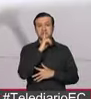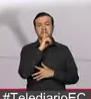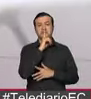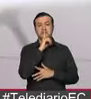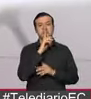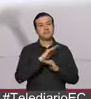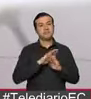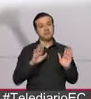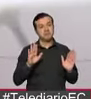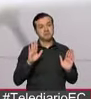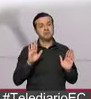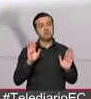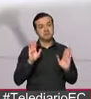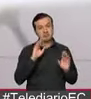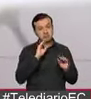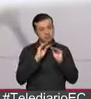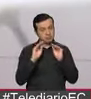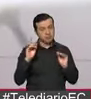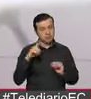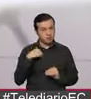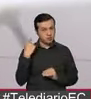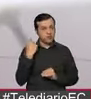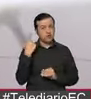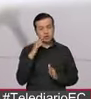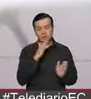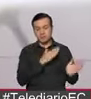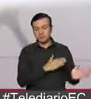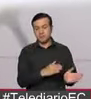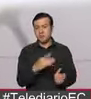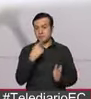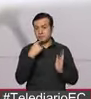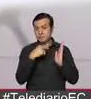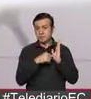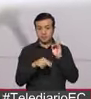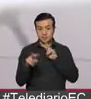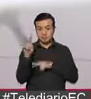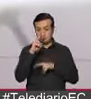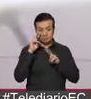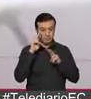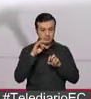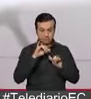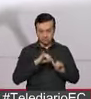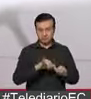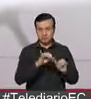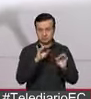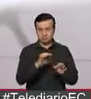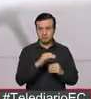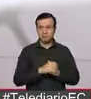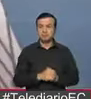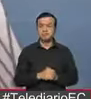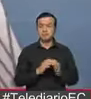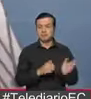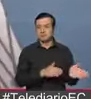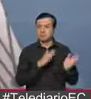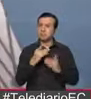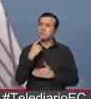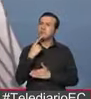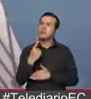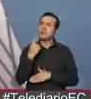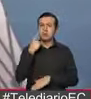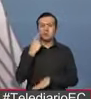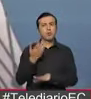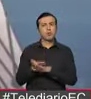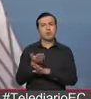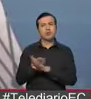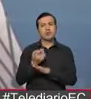pero de todas formas nosotros tenemos mecanismos como para continuar esta investigación revisemos ahora si lo que usted planteaba esta